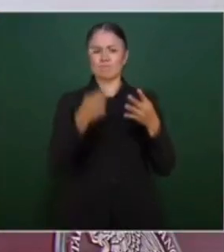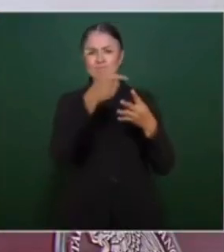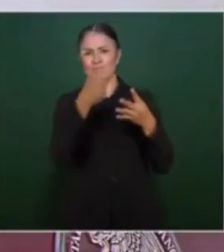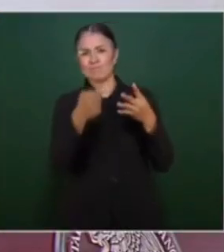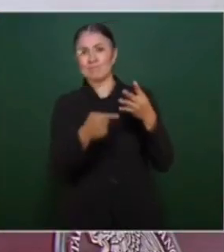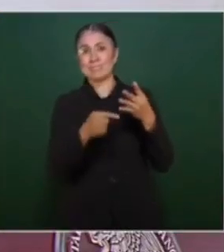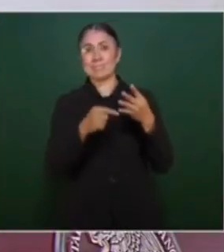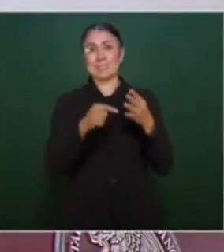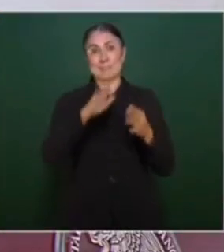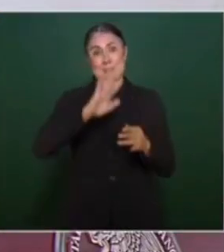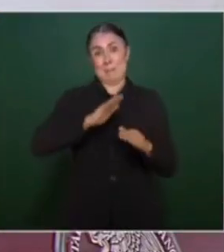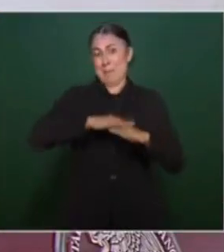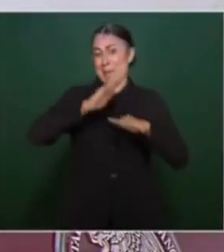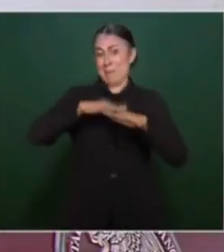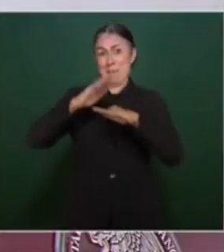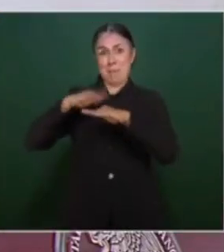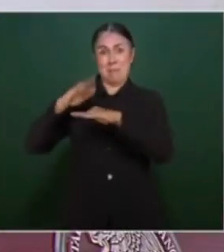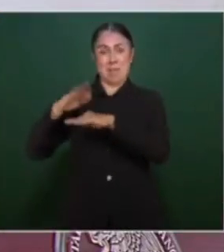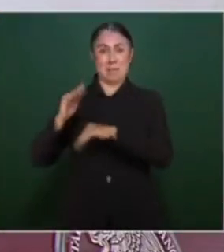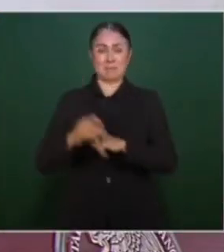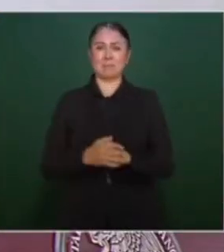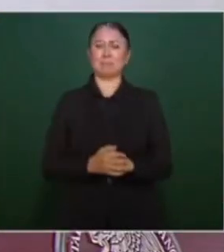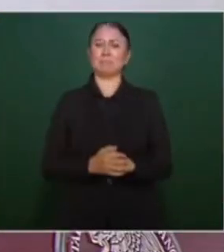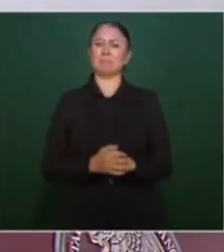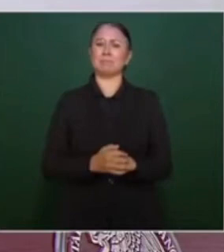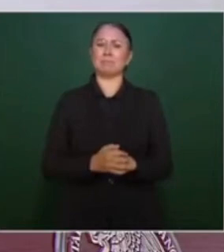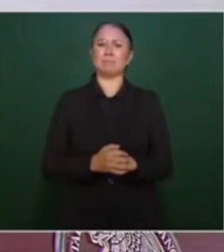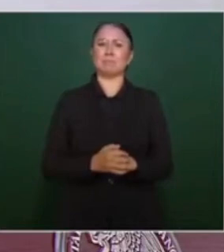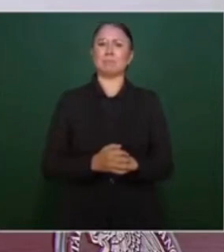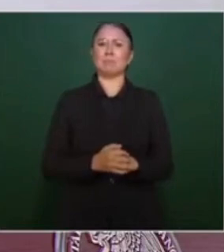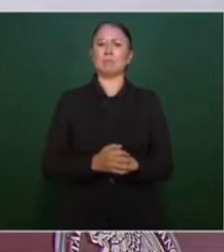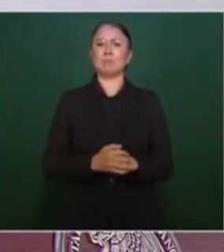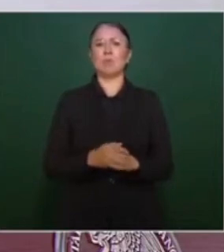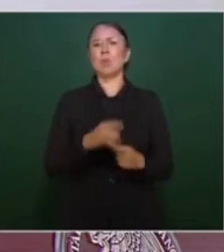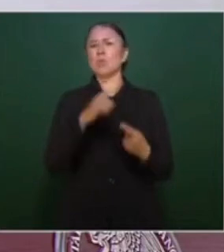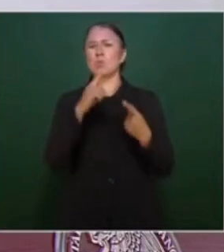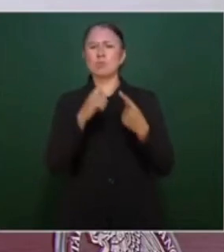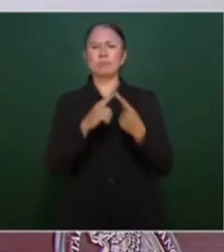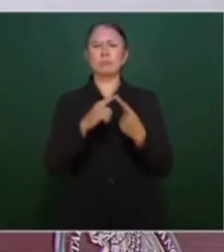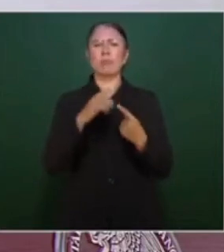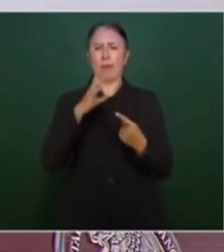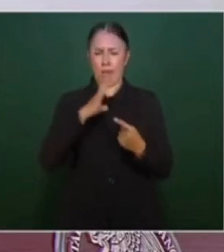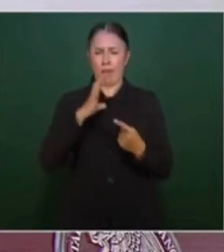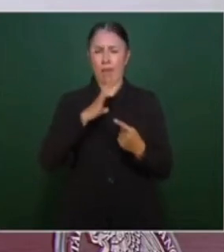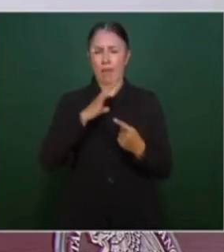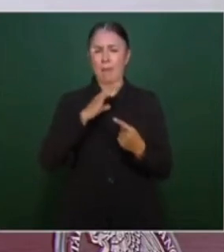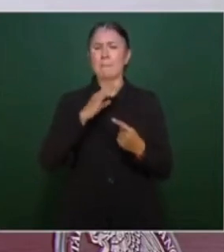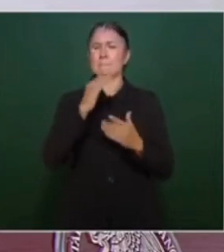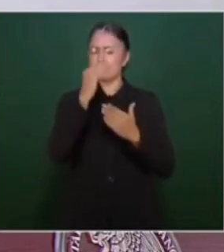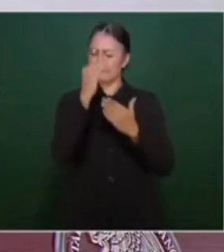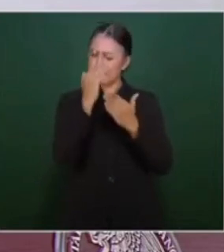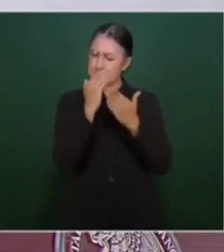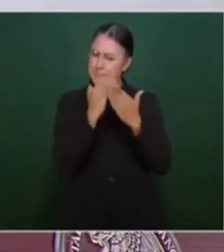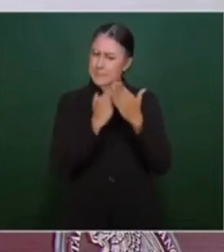la alza. Uno de ellos, uno más, está con una tendencia a la baja y 2